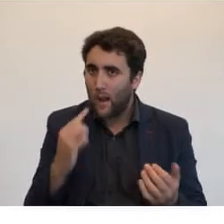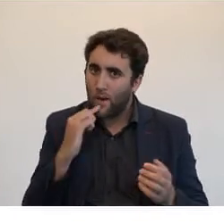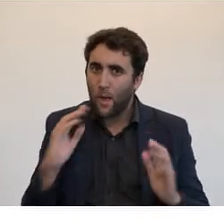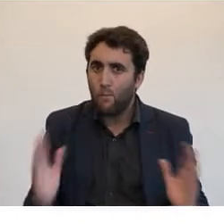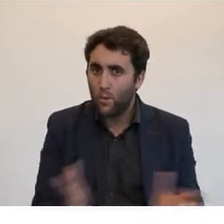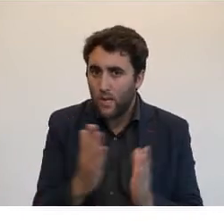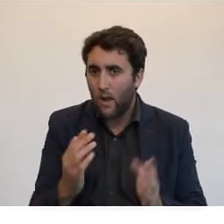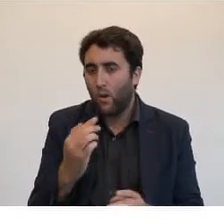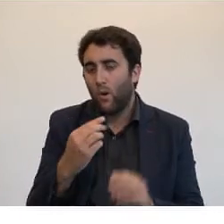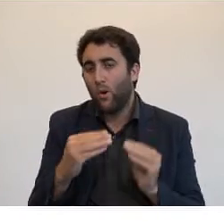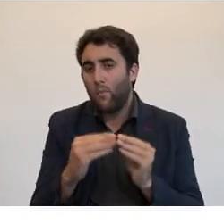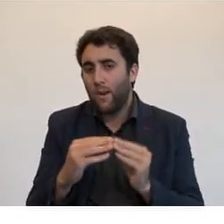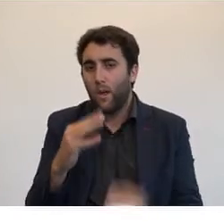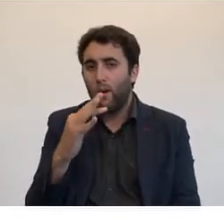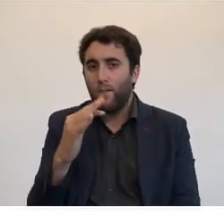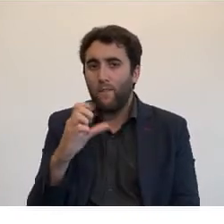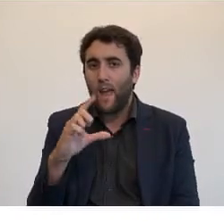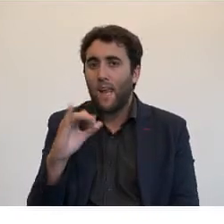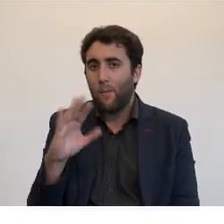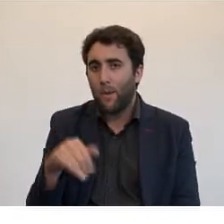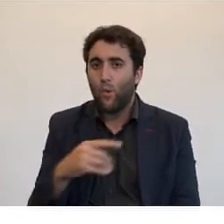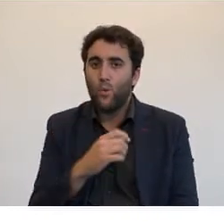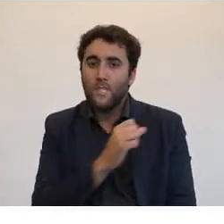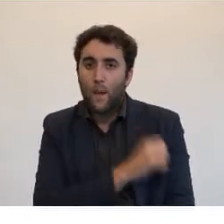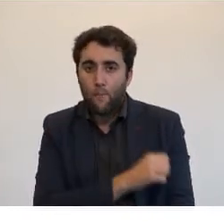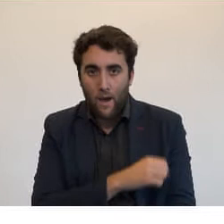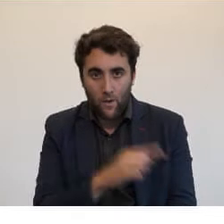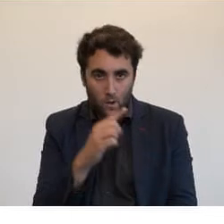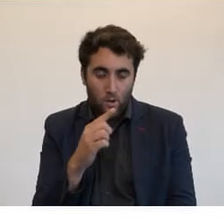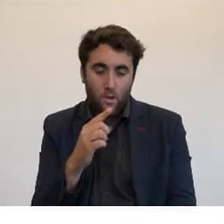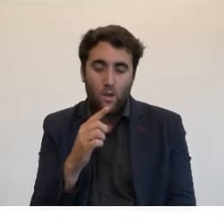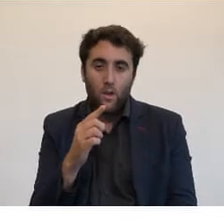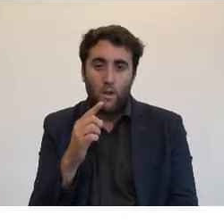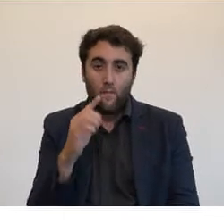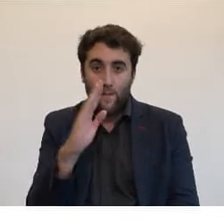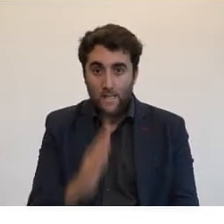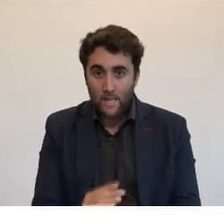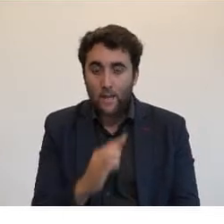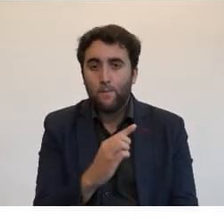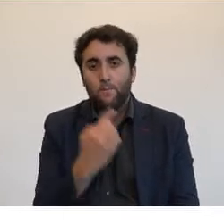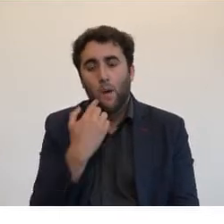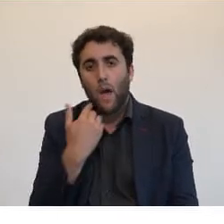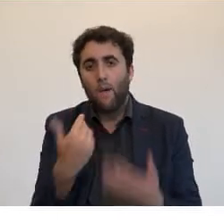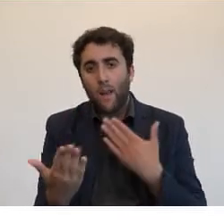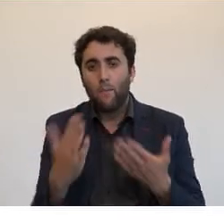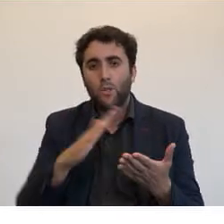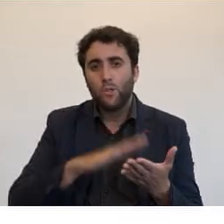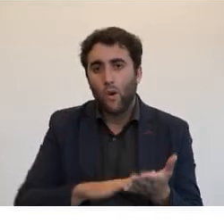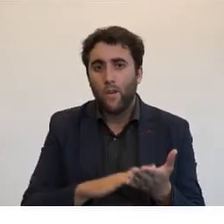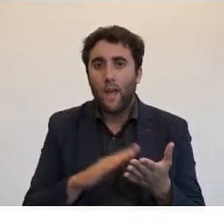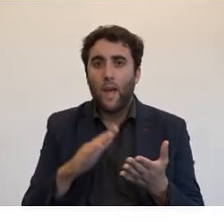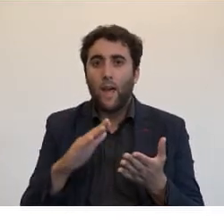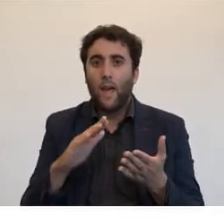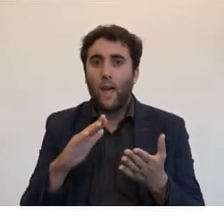el colega Felipe Chivas desde la Universidad de São Paulo, en Brasil, pues nos dimos cuenta de que el diálogo, el intercambio,